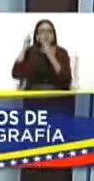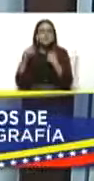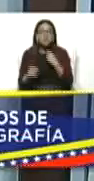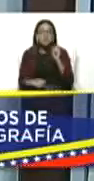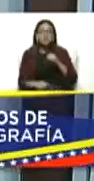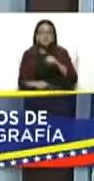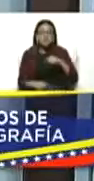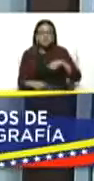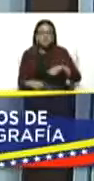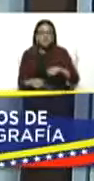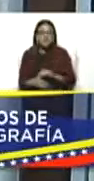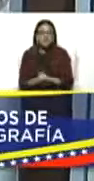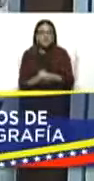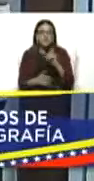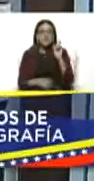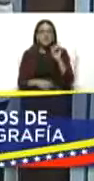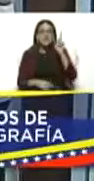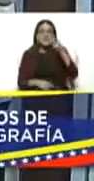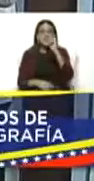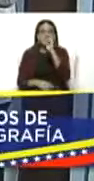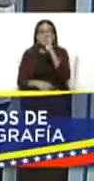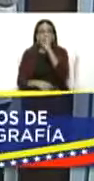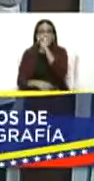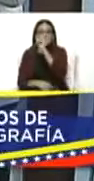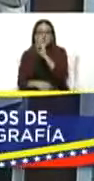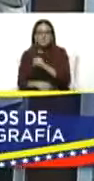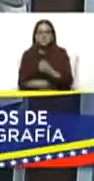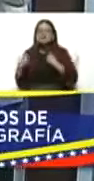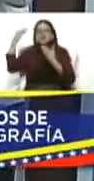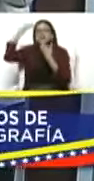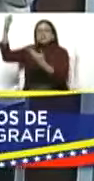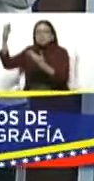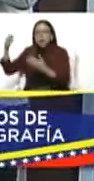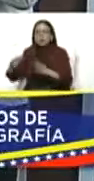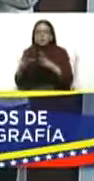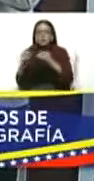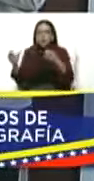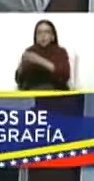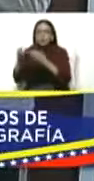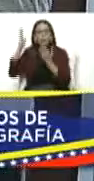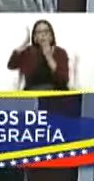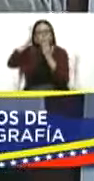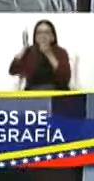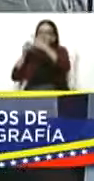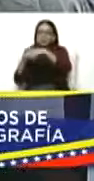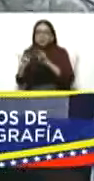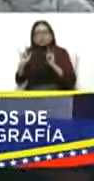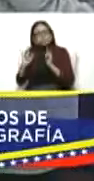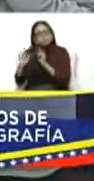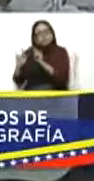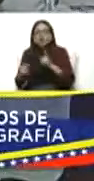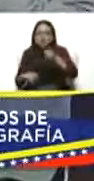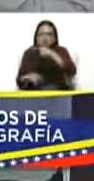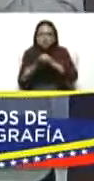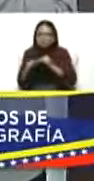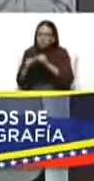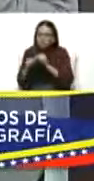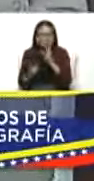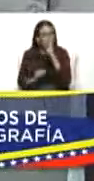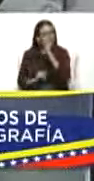Jibi. ¿Jibi? Jibi. Bueno, mi saludo a todos los Jibi. Queridos Jibi, seguimos